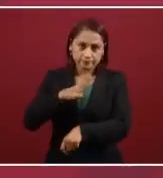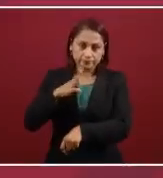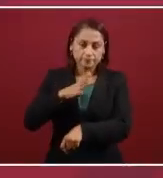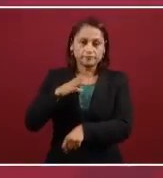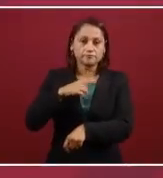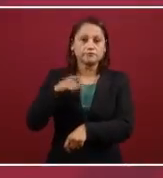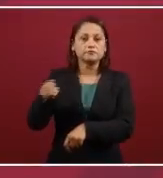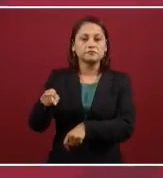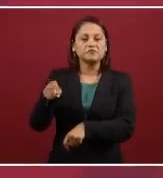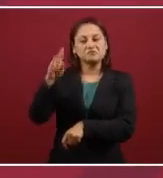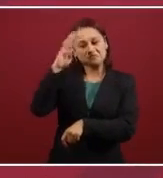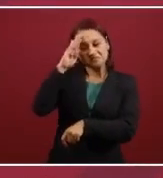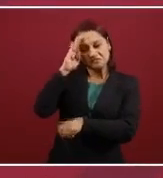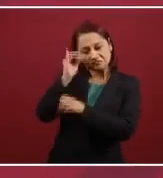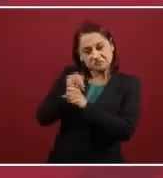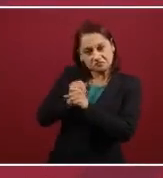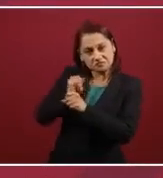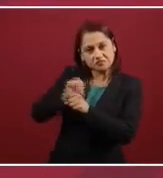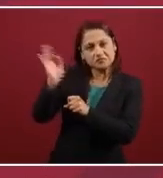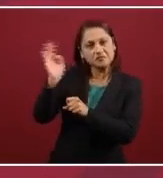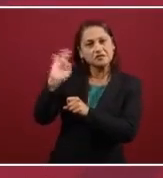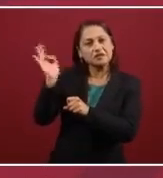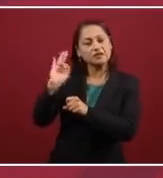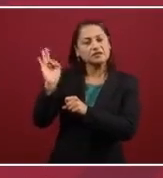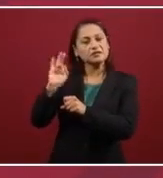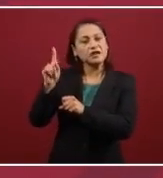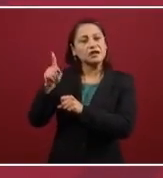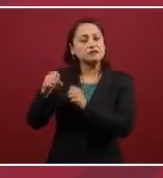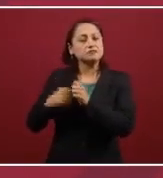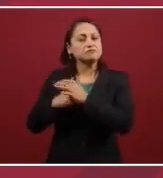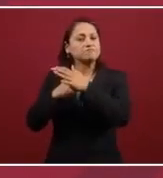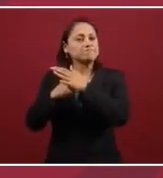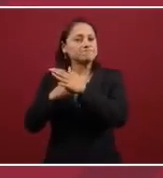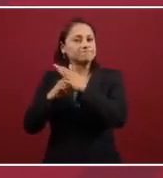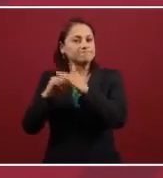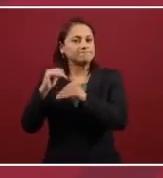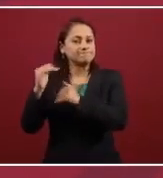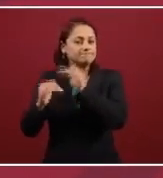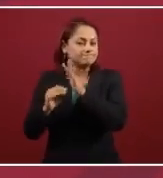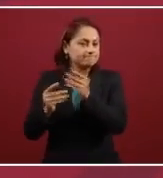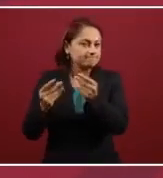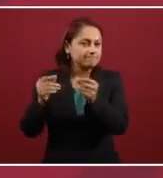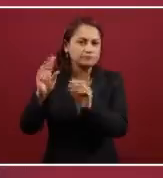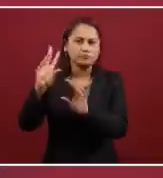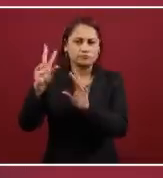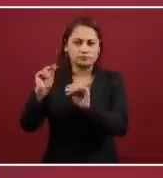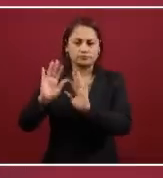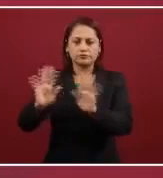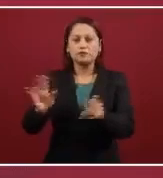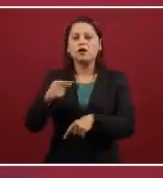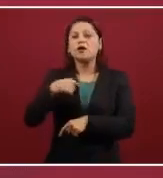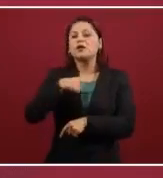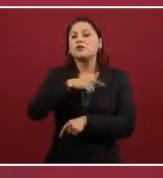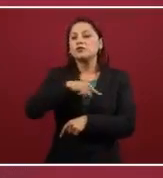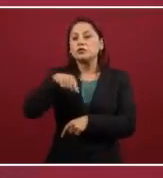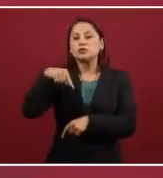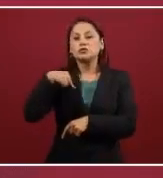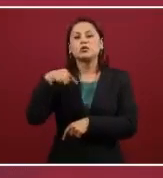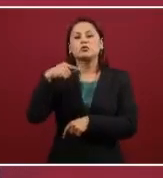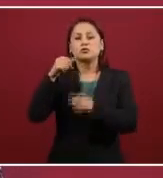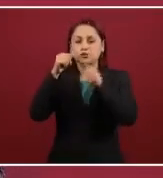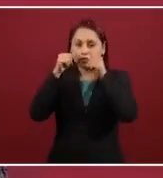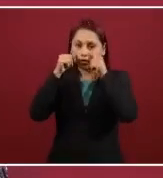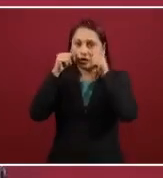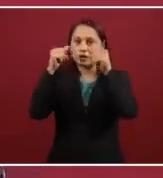depreciación acelerada, ¿no? Entonces, nosotros lo que necesitamos hacer es decir, no, ¿por qué esto no es violatorio?